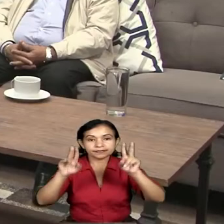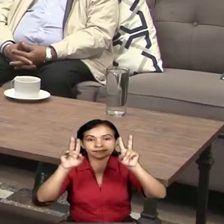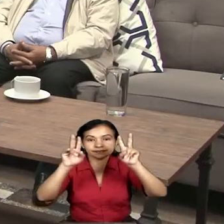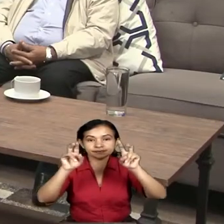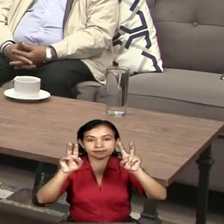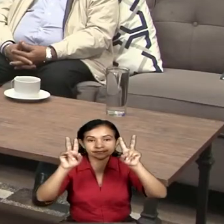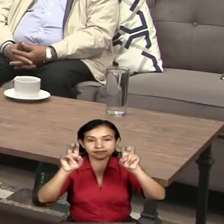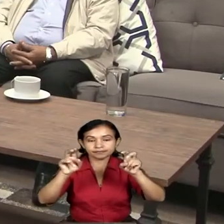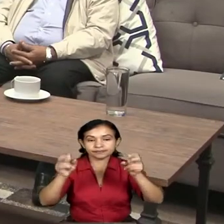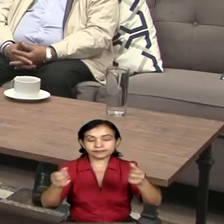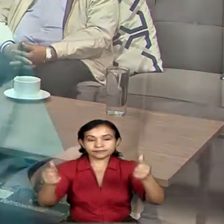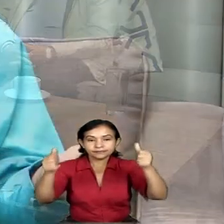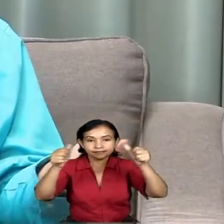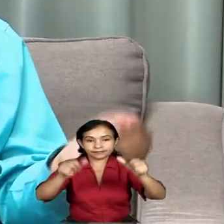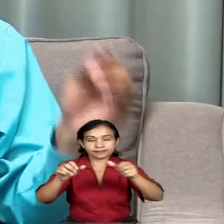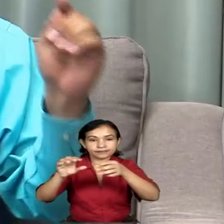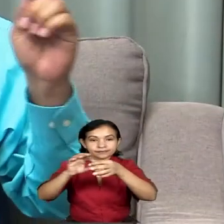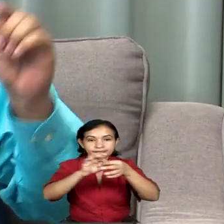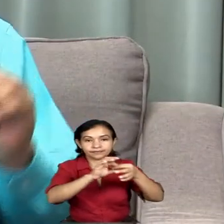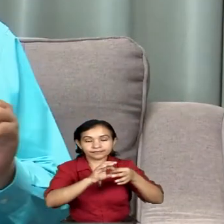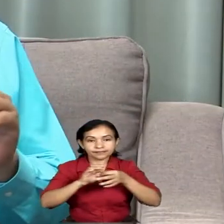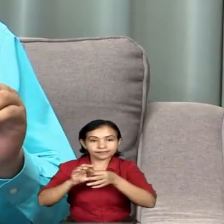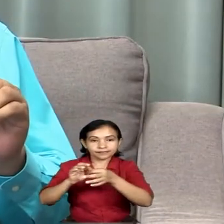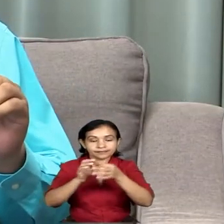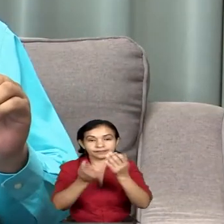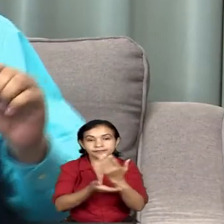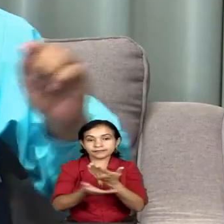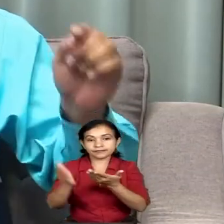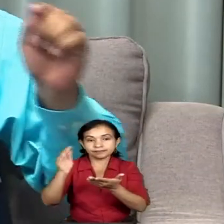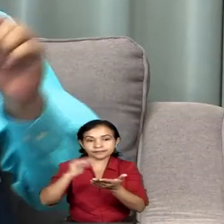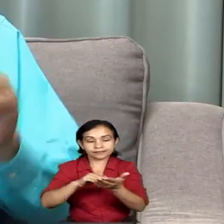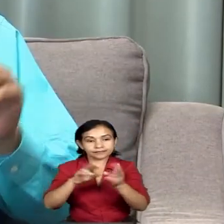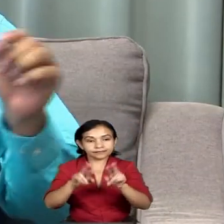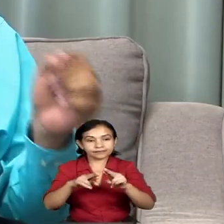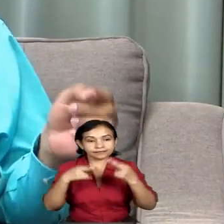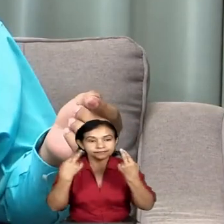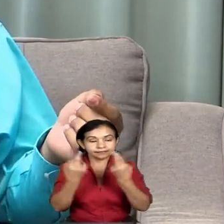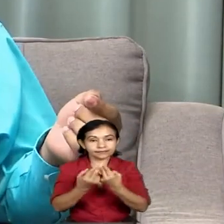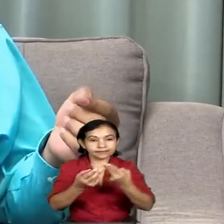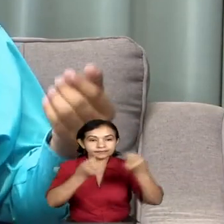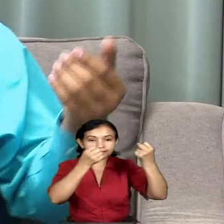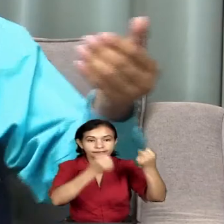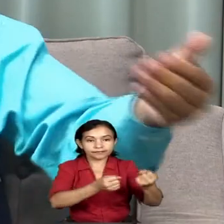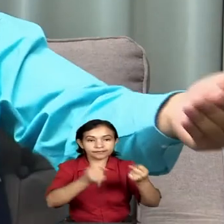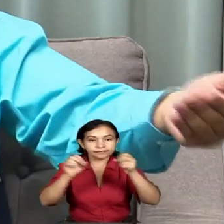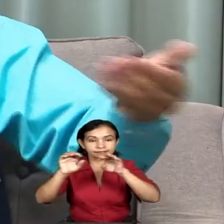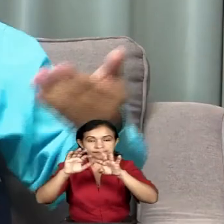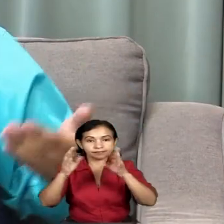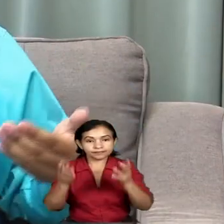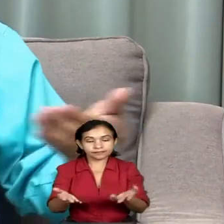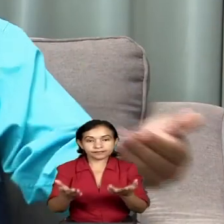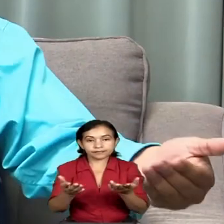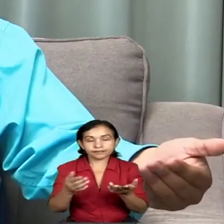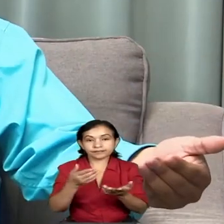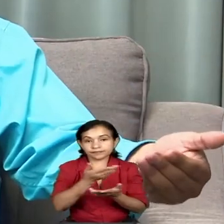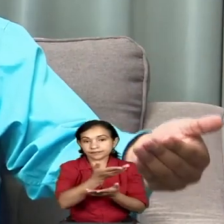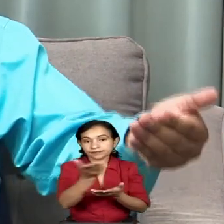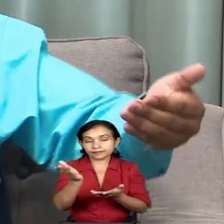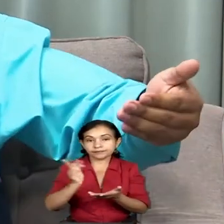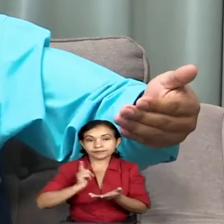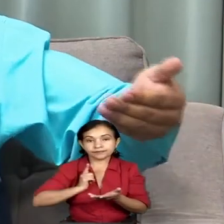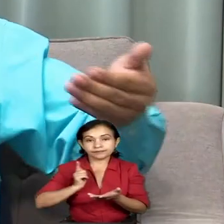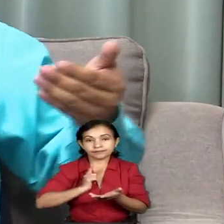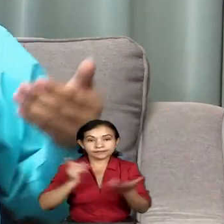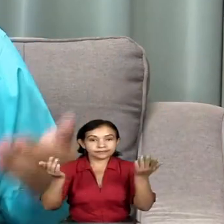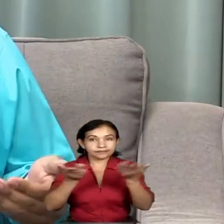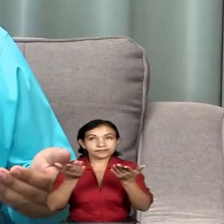de reconciliación, pero también de reencuentro, no solo entre las y los nicaragüenses, como un hecho vigente entre usted y yo tangible, sino también